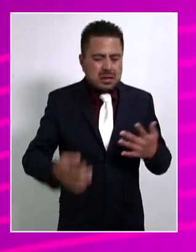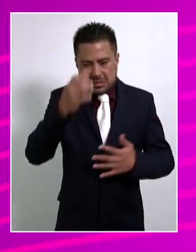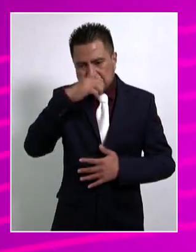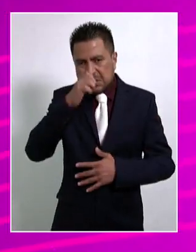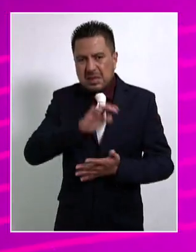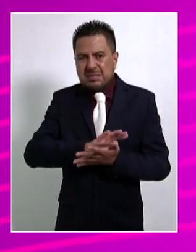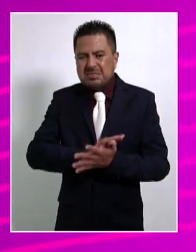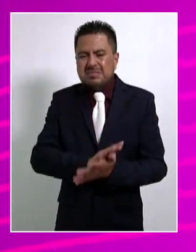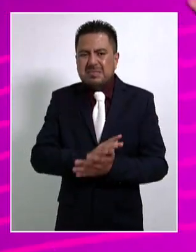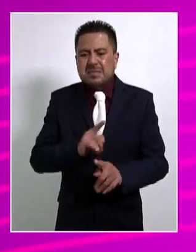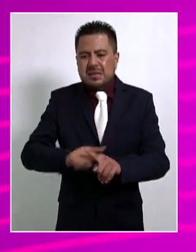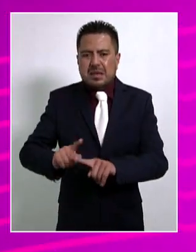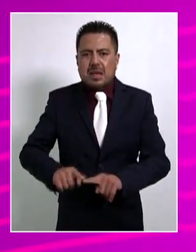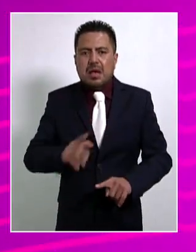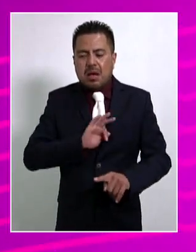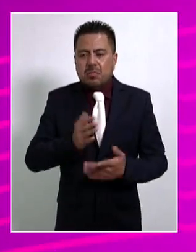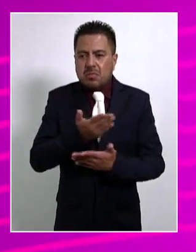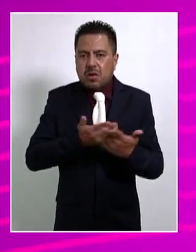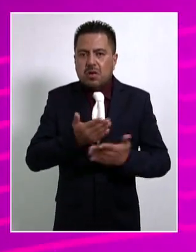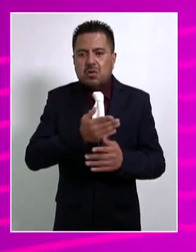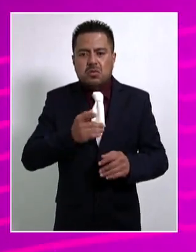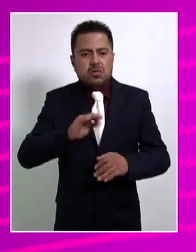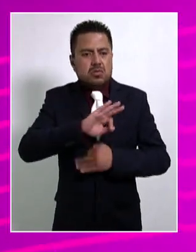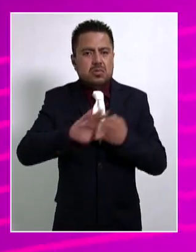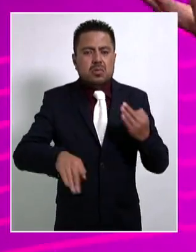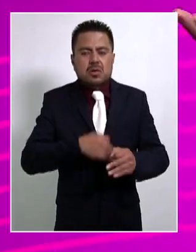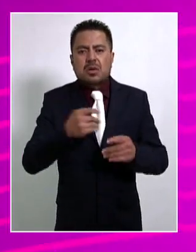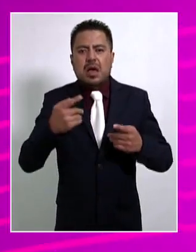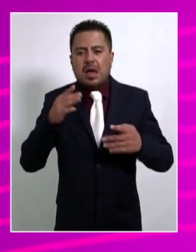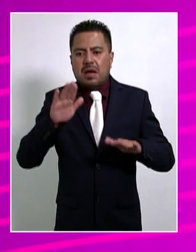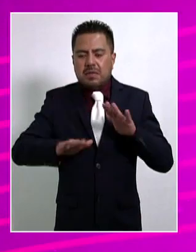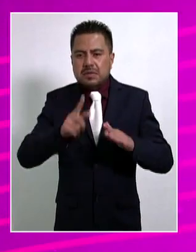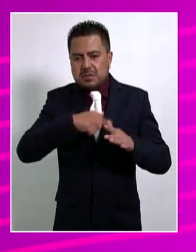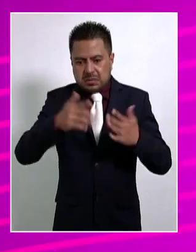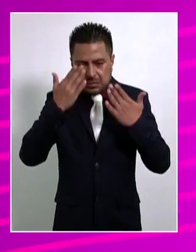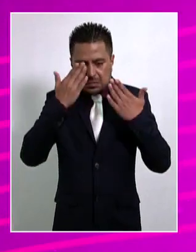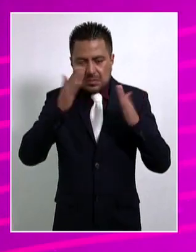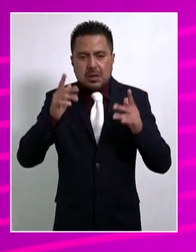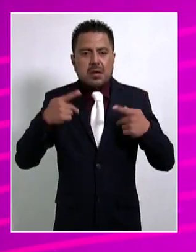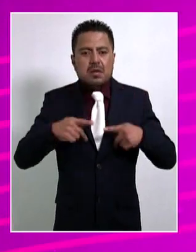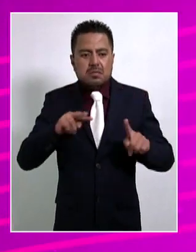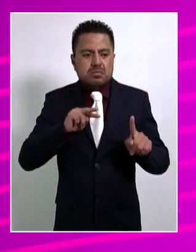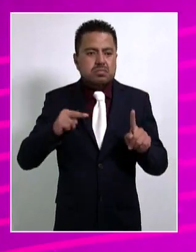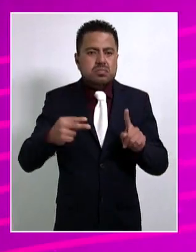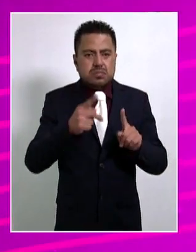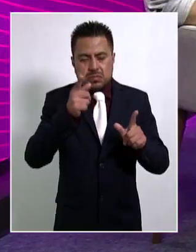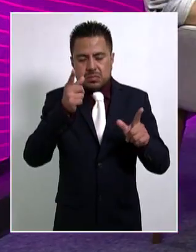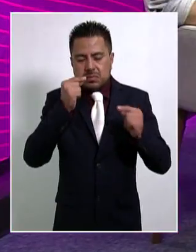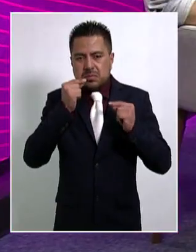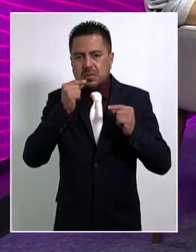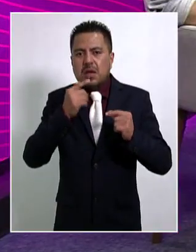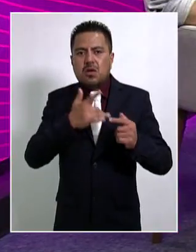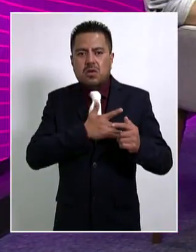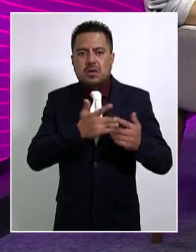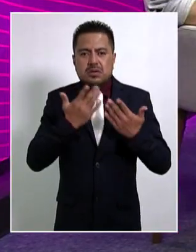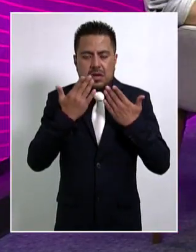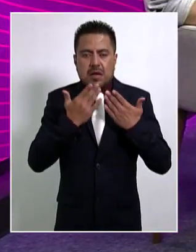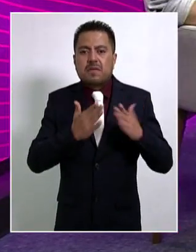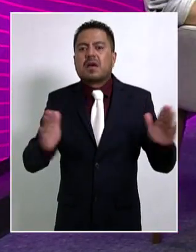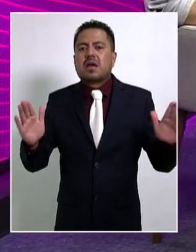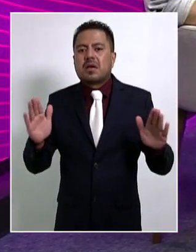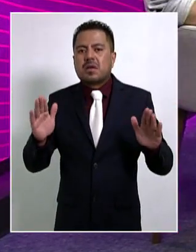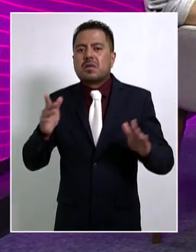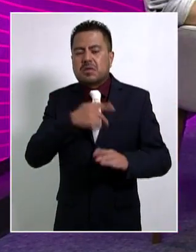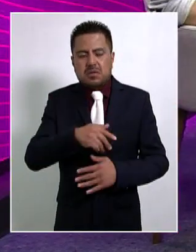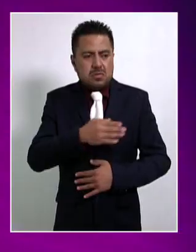de discriminación que compartimos todas y todos. Y entonces abrirse, ver a las personas con los ojos cerrados y el corazón abierto